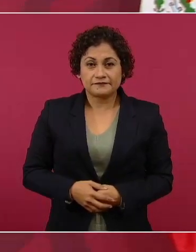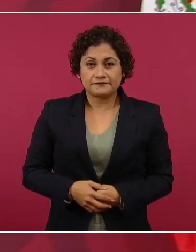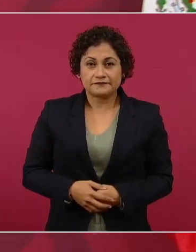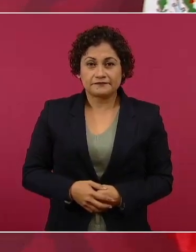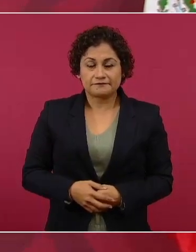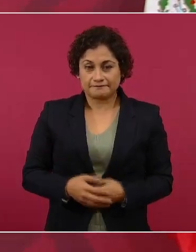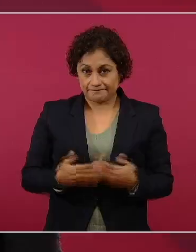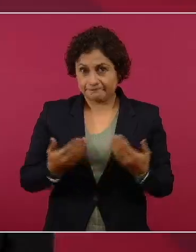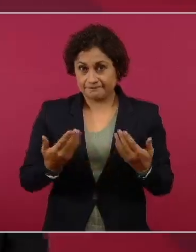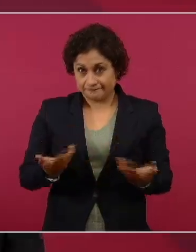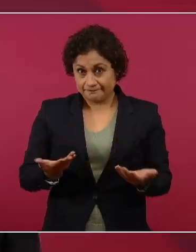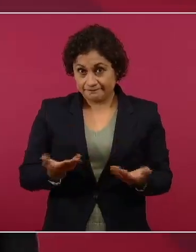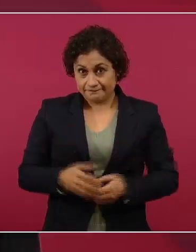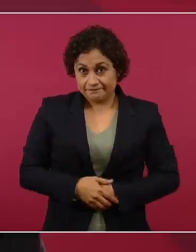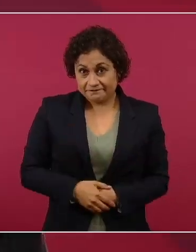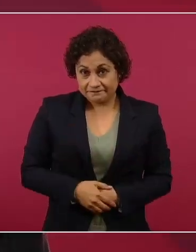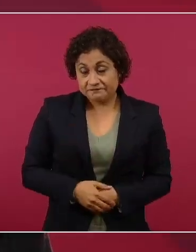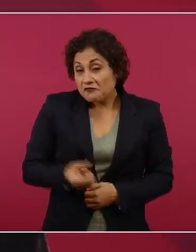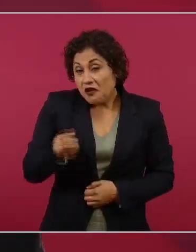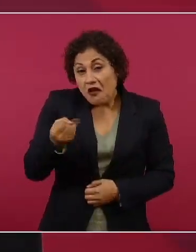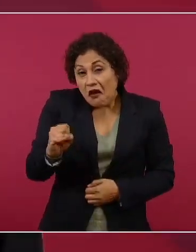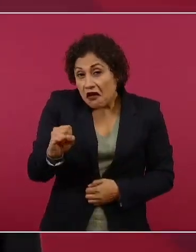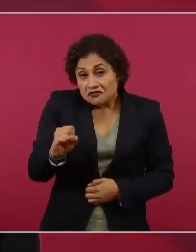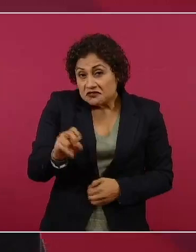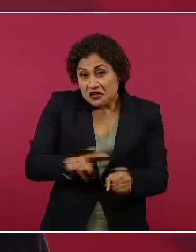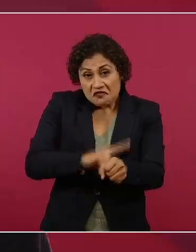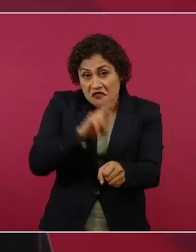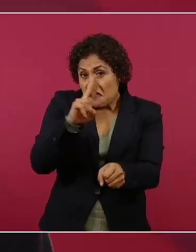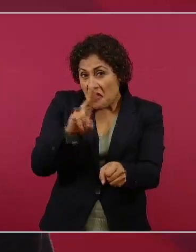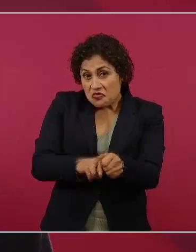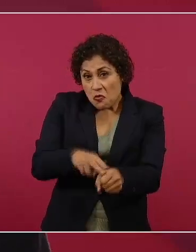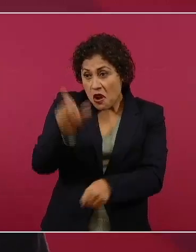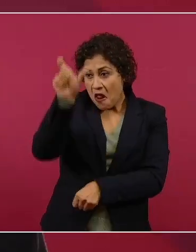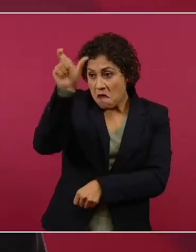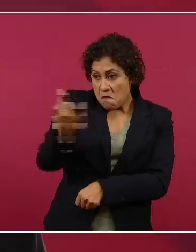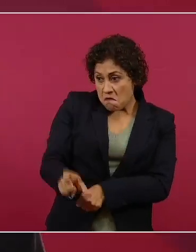¿Sí? ¿Te haces la naturaleza de algunos?